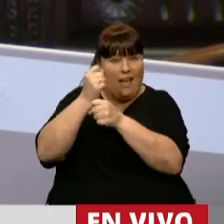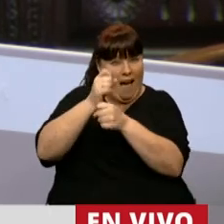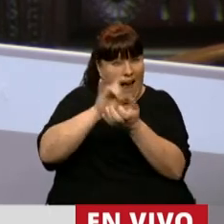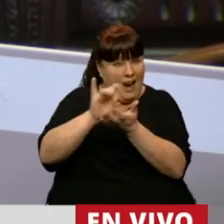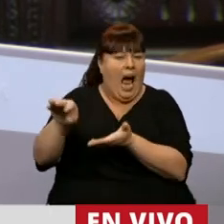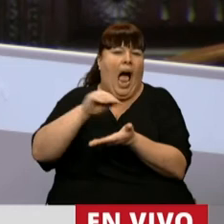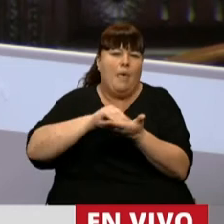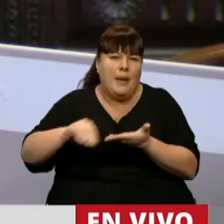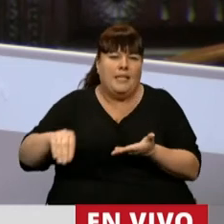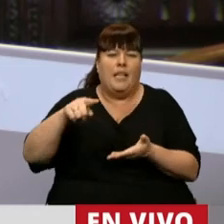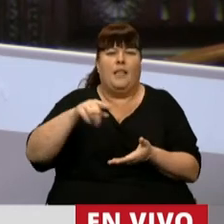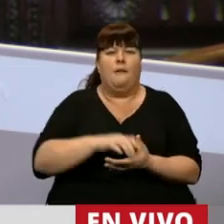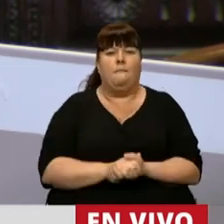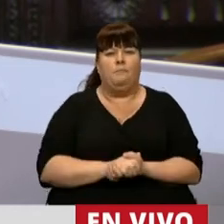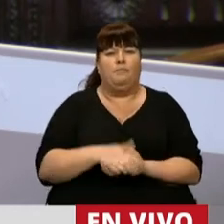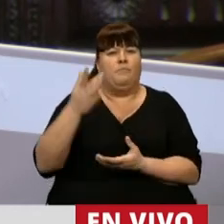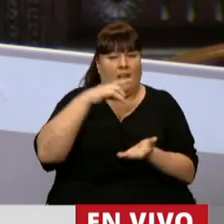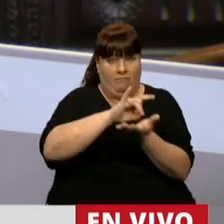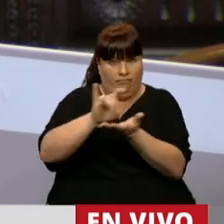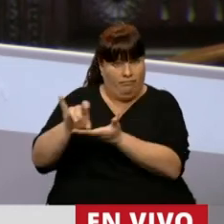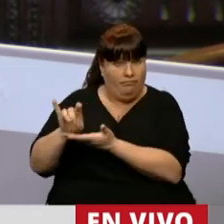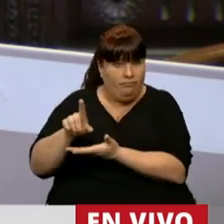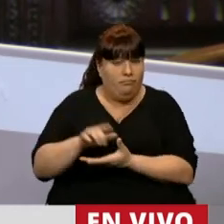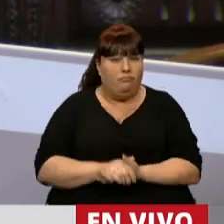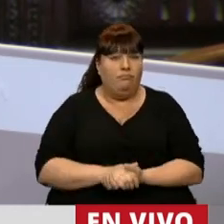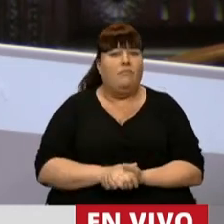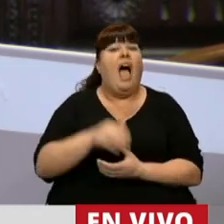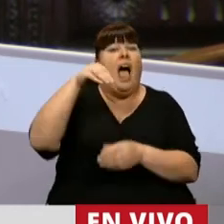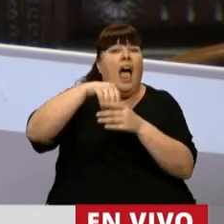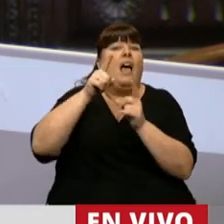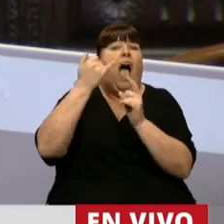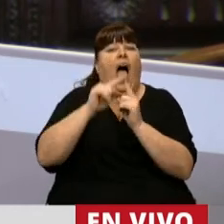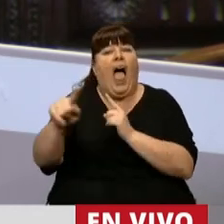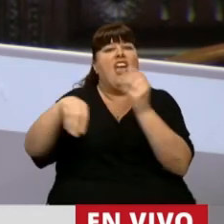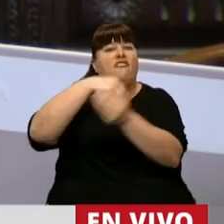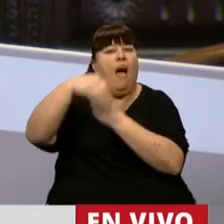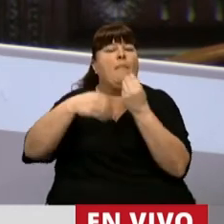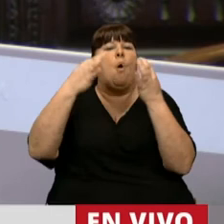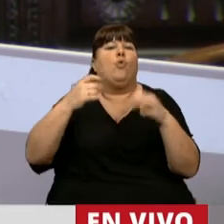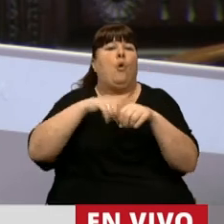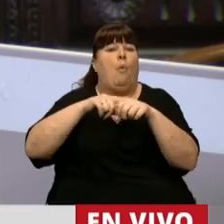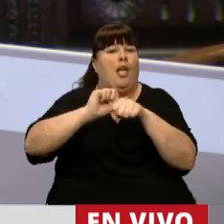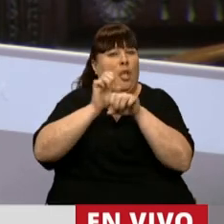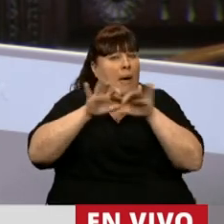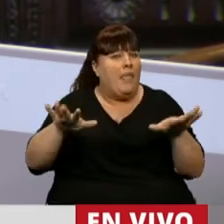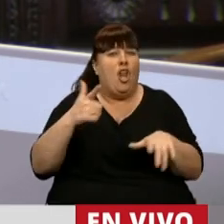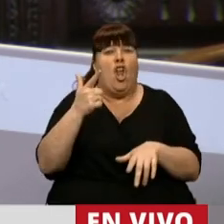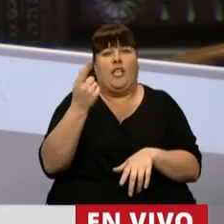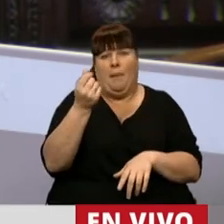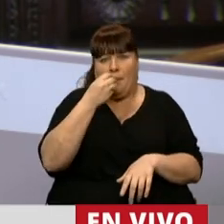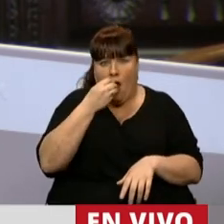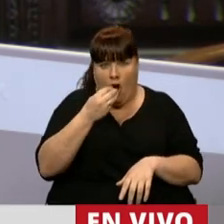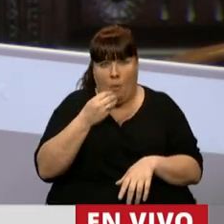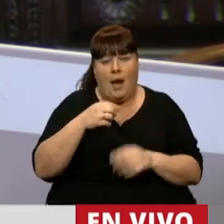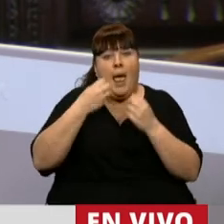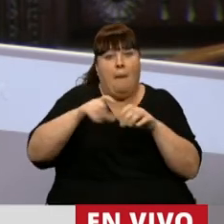trabajadores administrativos que están echando, hay familias que en el medio de una pandemia no tienen para comer